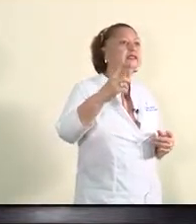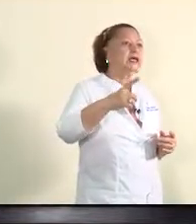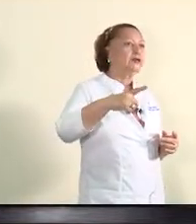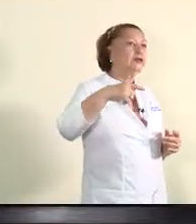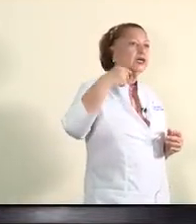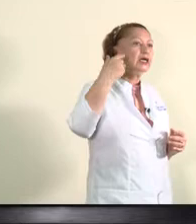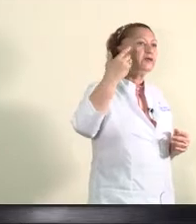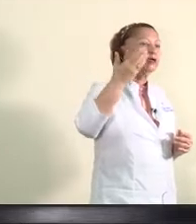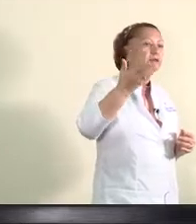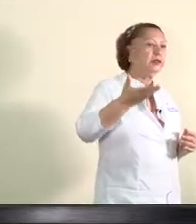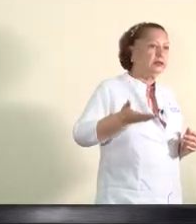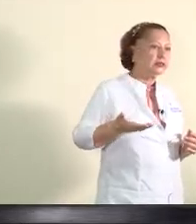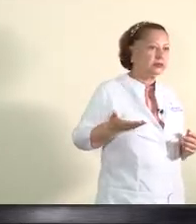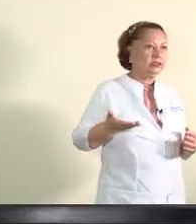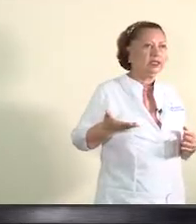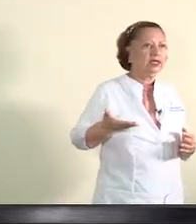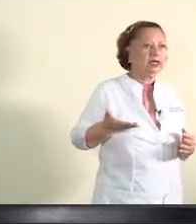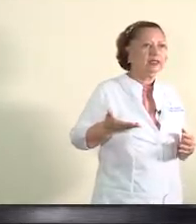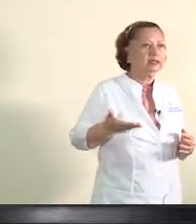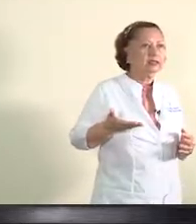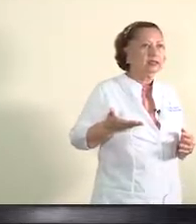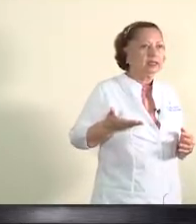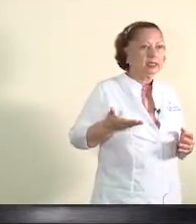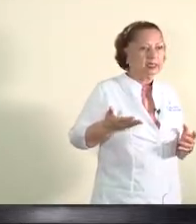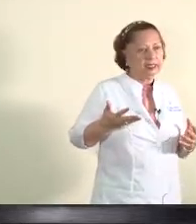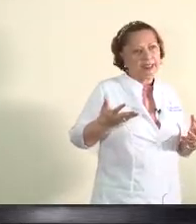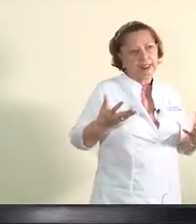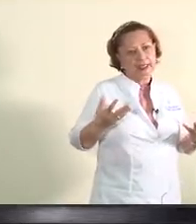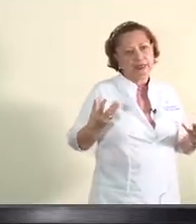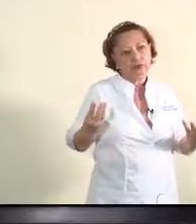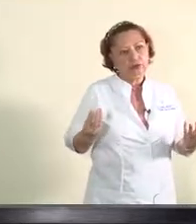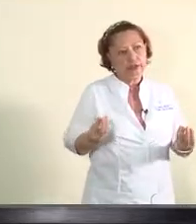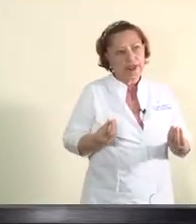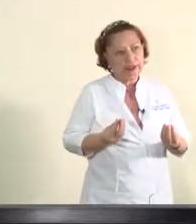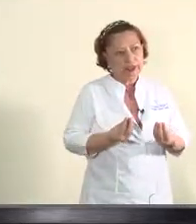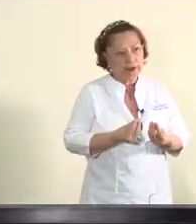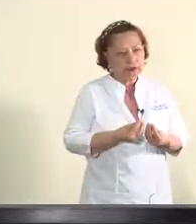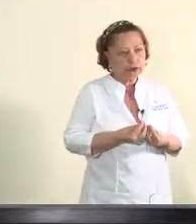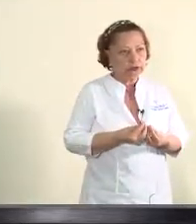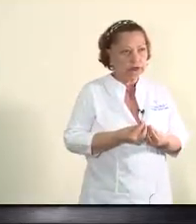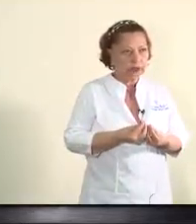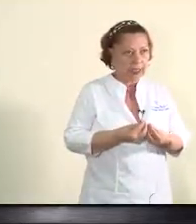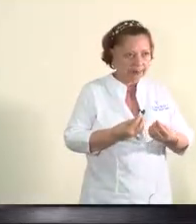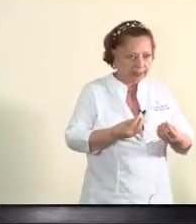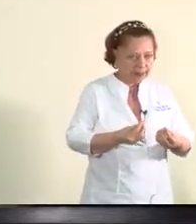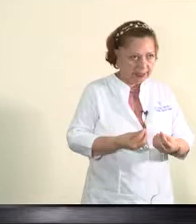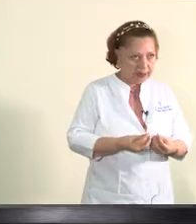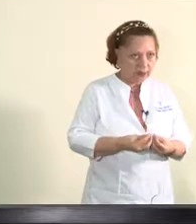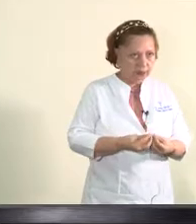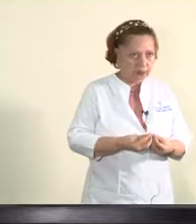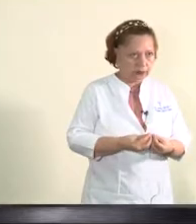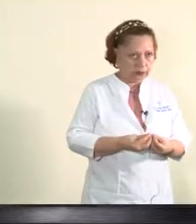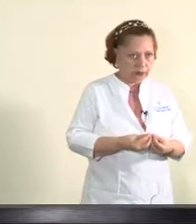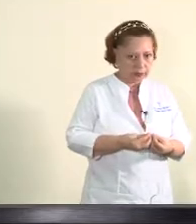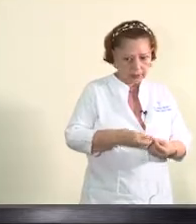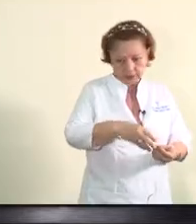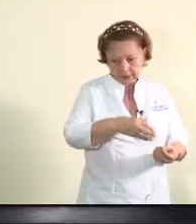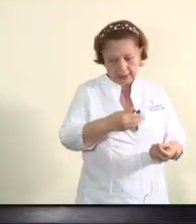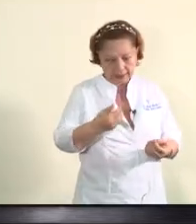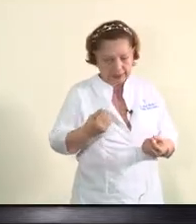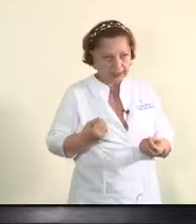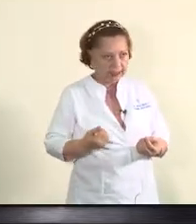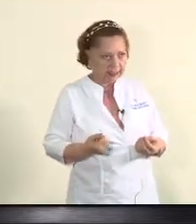es desarrollar una nueva sociedad en la que cada uno de nosotros